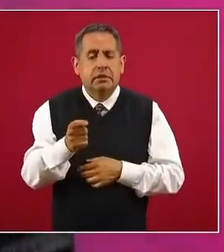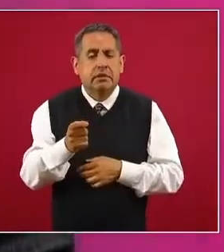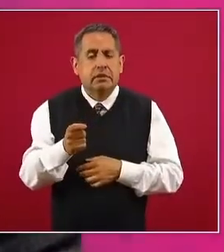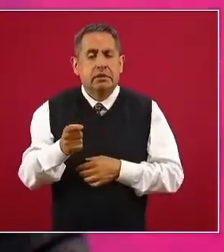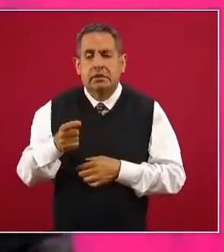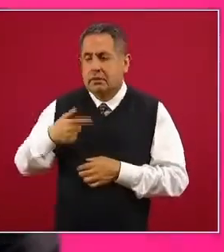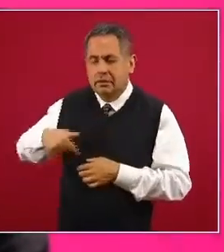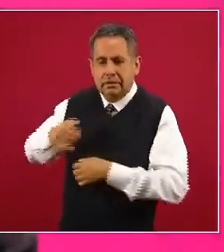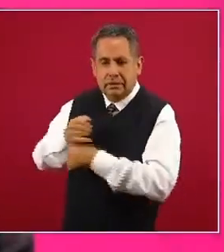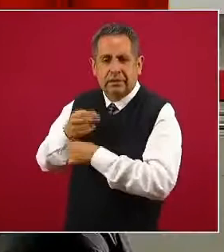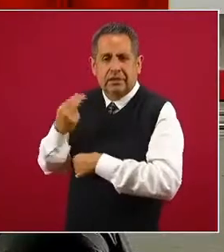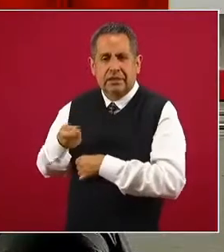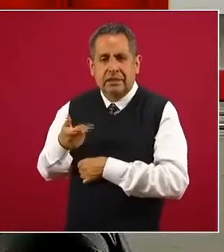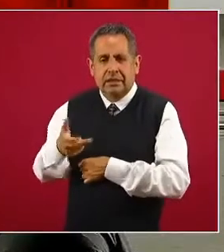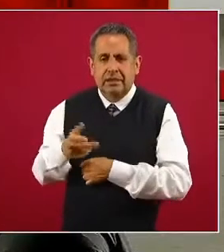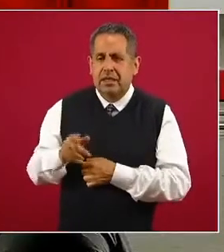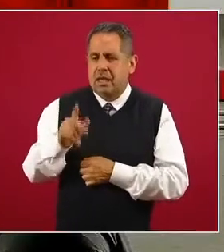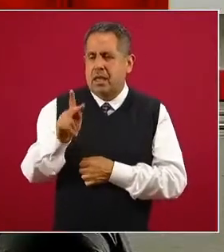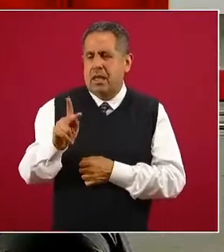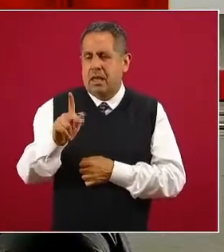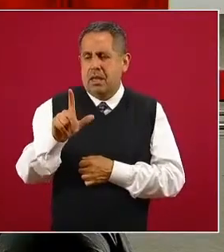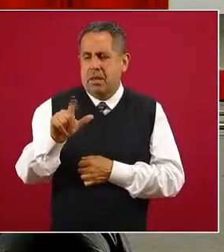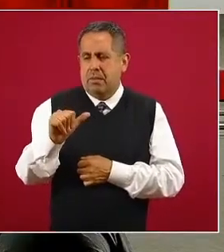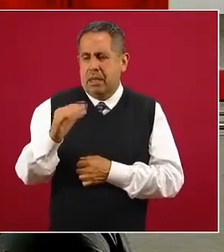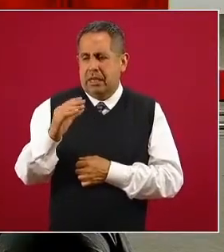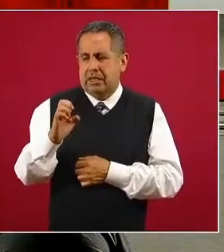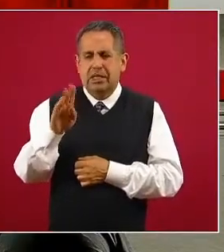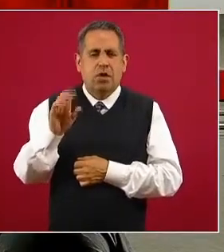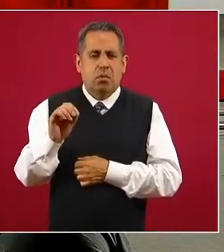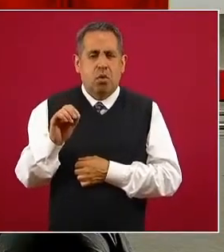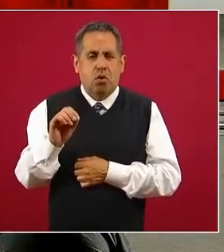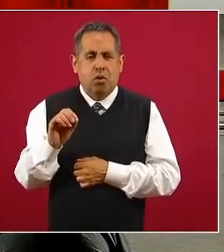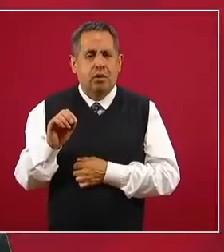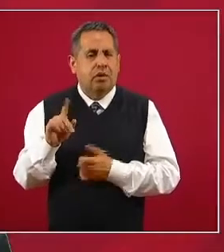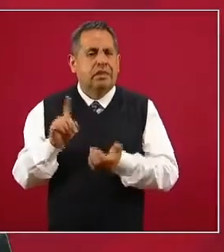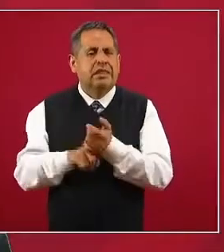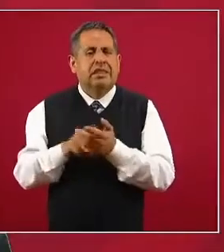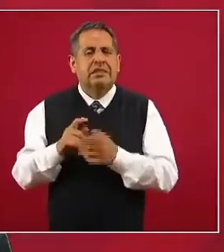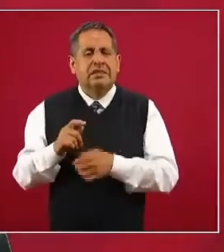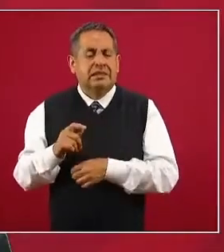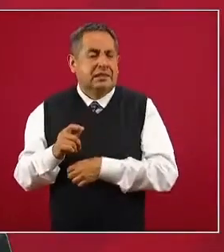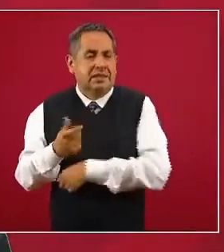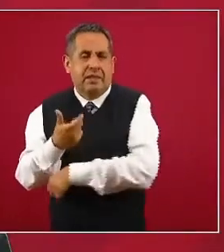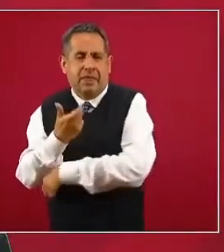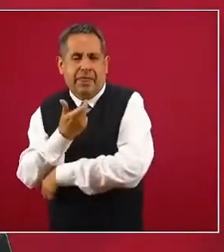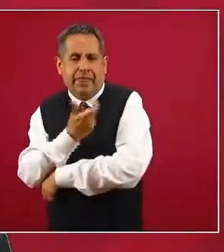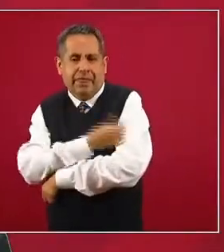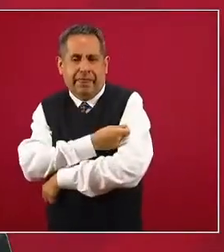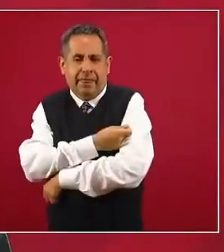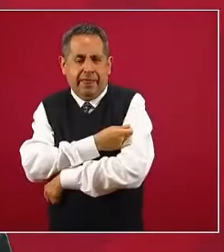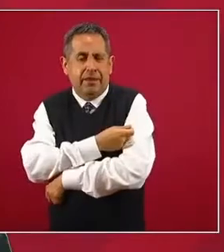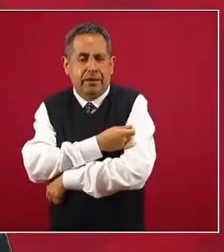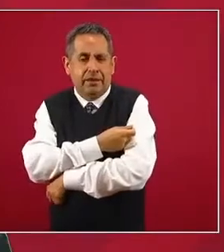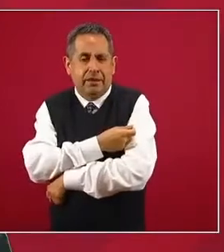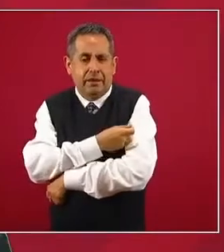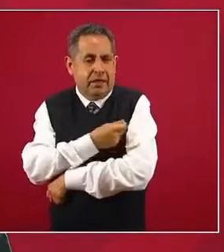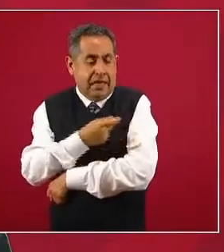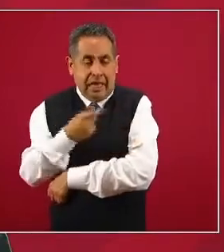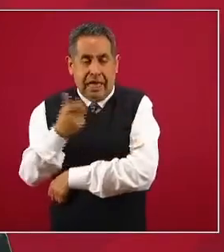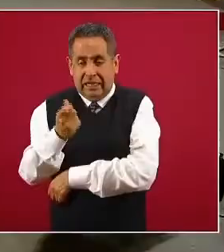la investigación clínica le llamamos placebo, y también en la medicina clínica. Placebo es una sustancia que se conoce no